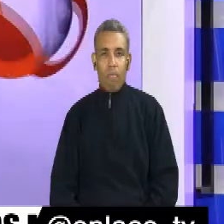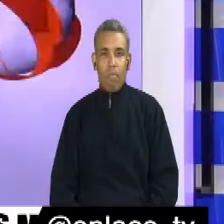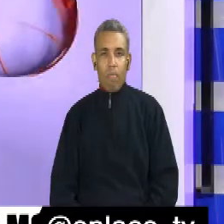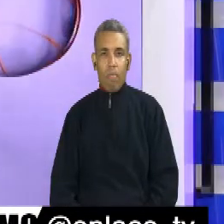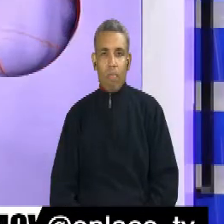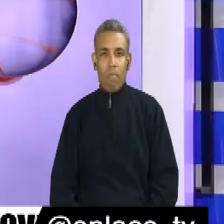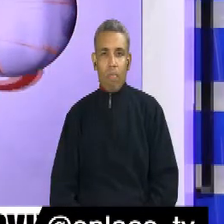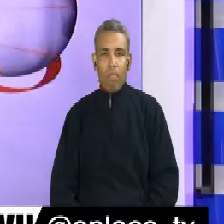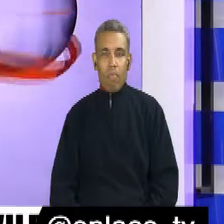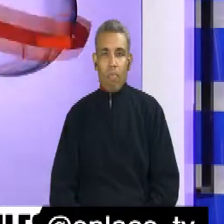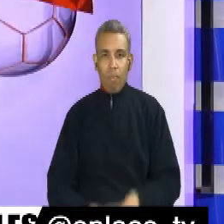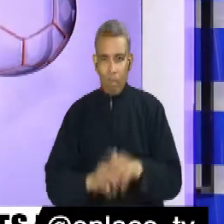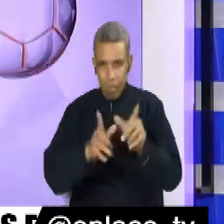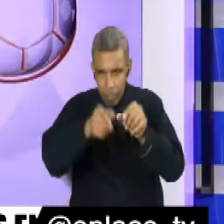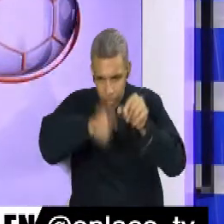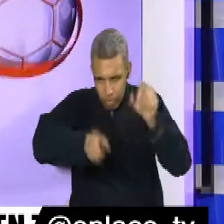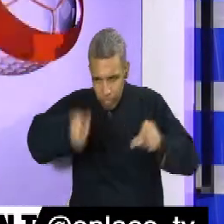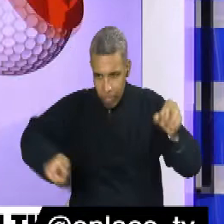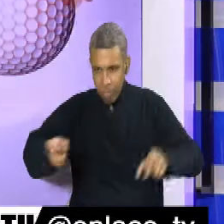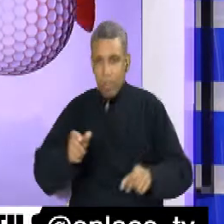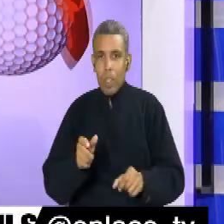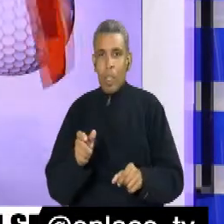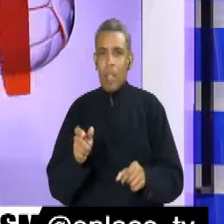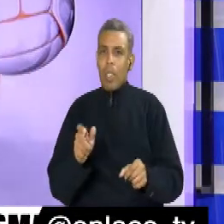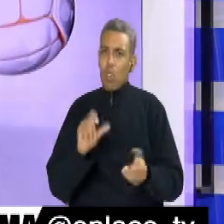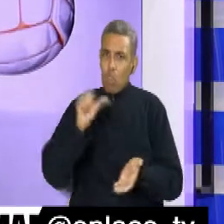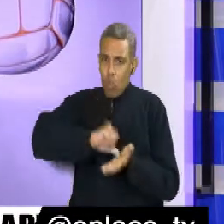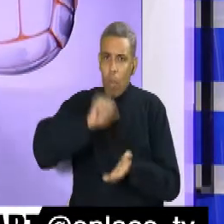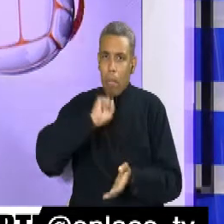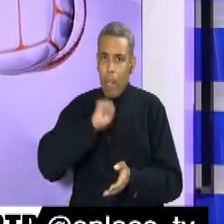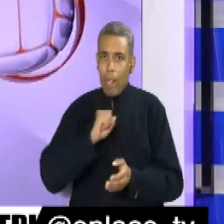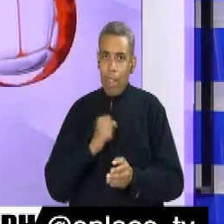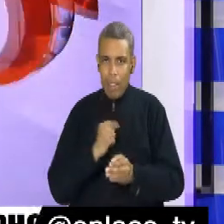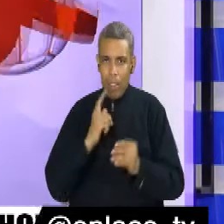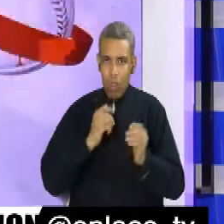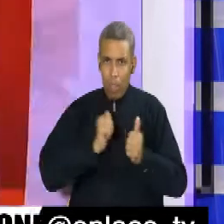7 barranqueños obtuvieron medalla en departamental de judo.